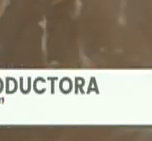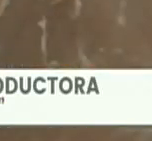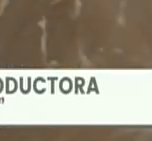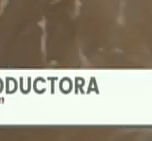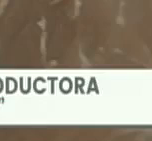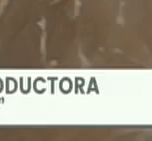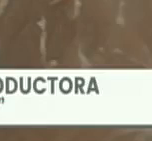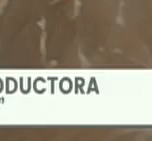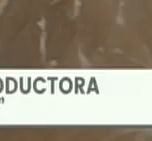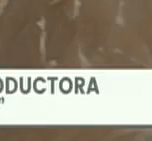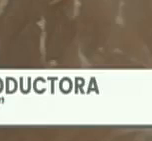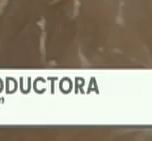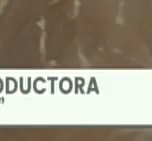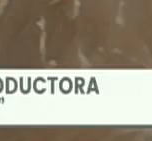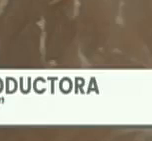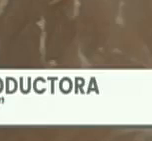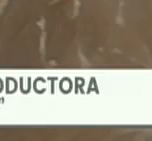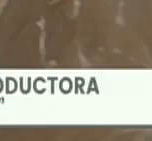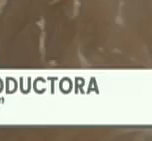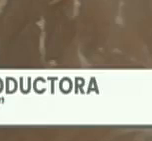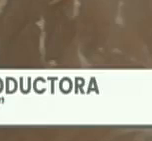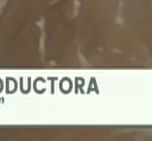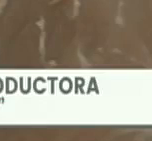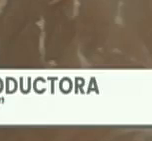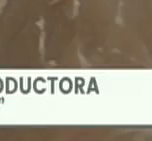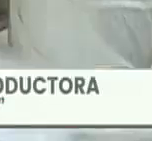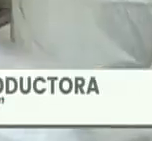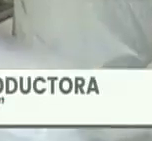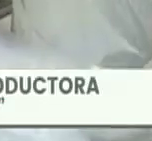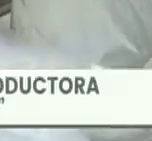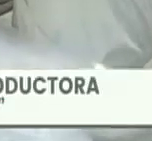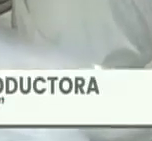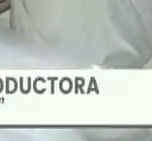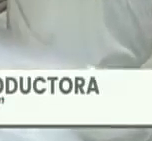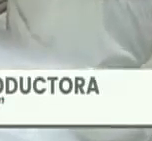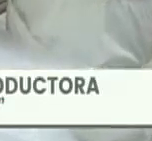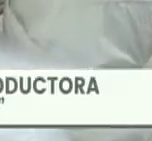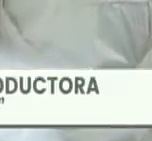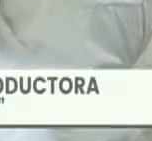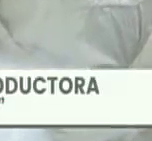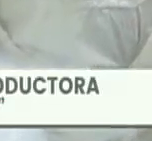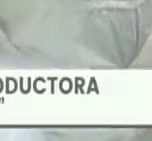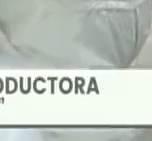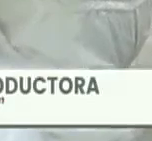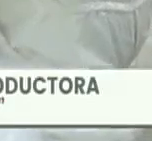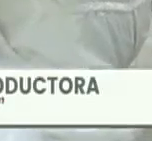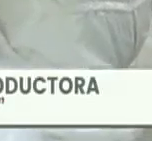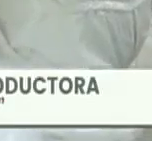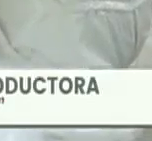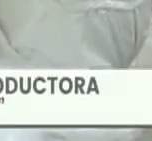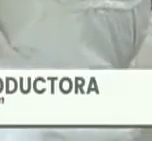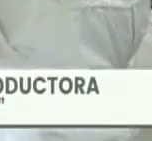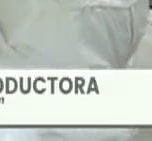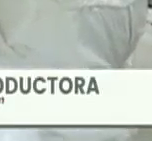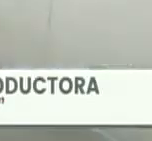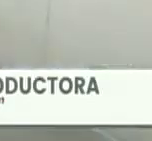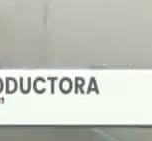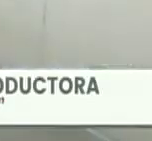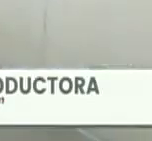la empresa. Contamos con cavas refrigeradas, con termoquín, para el traslado del producto a los